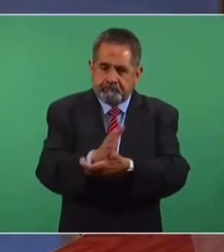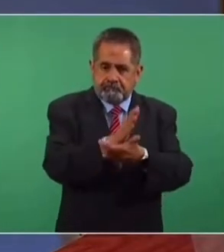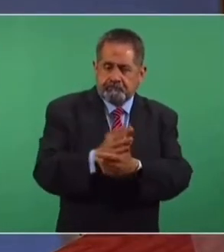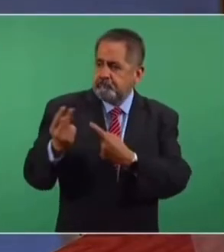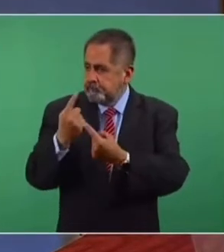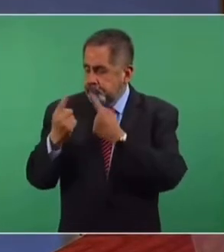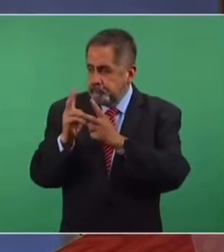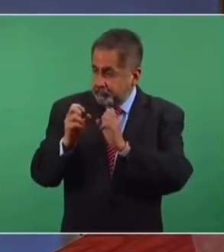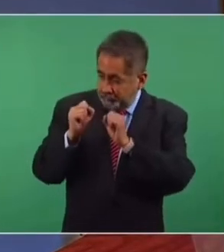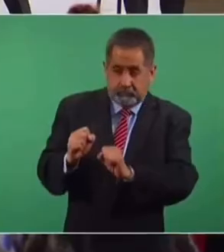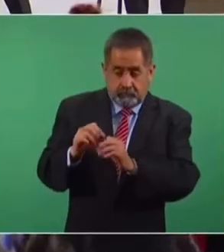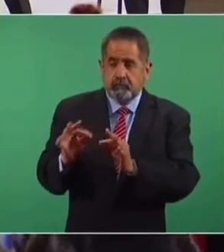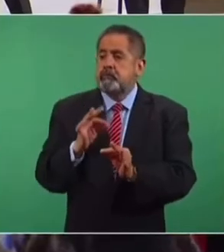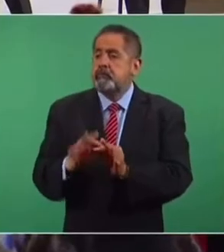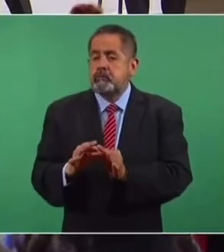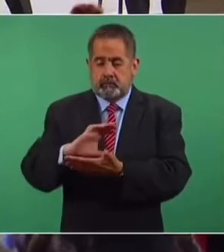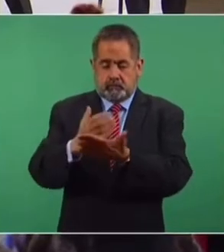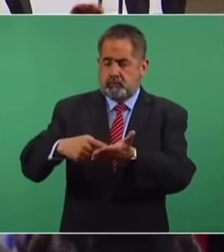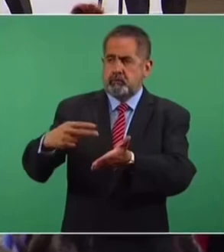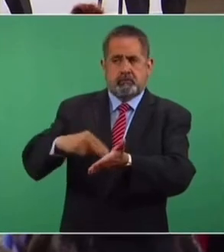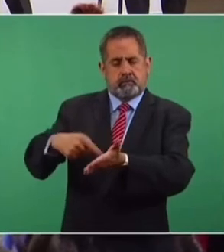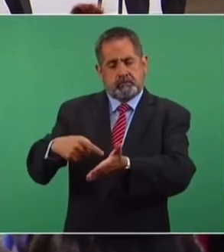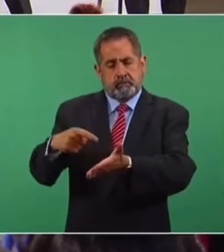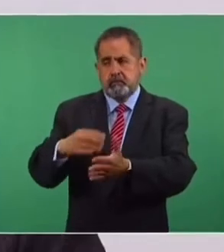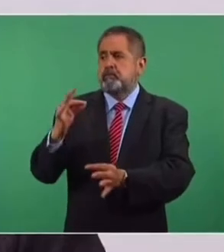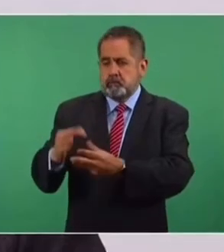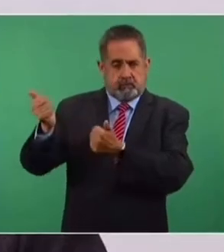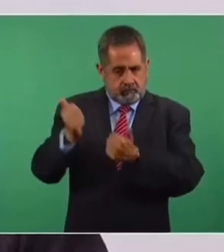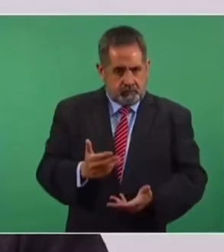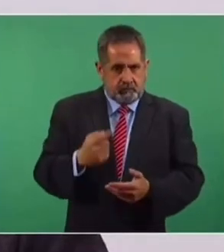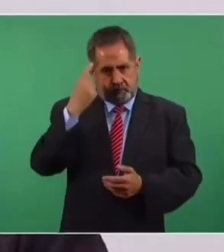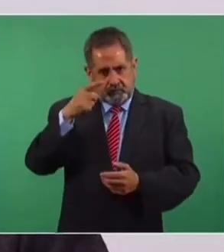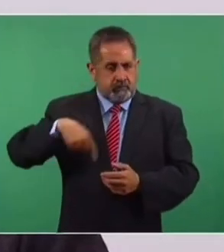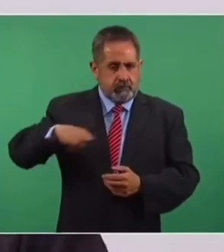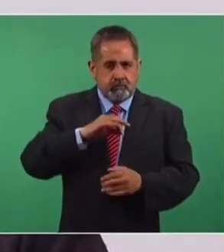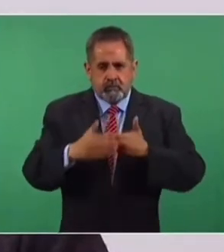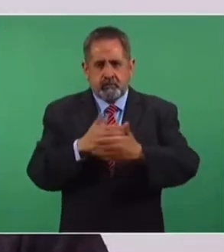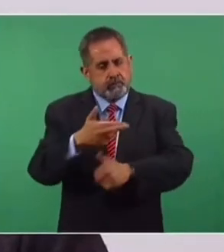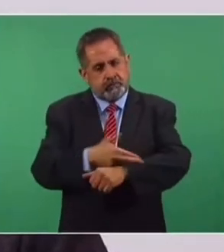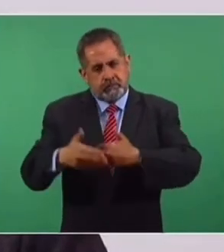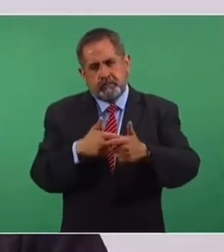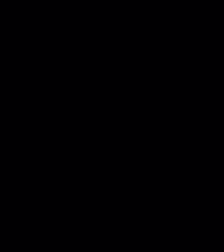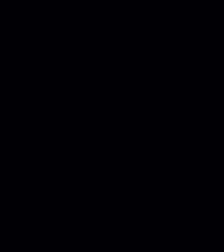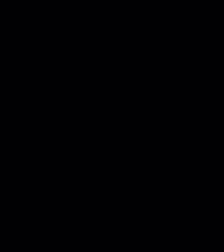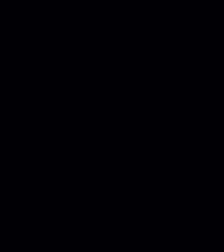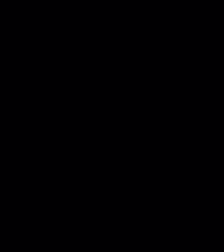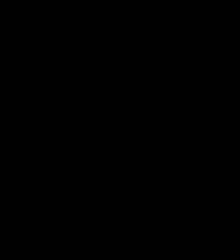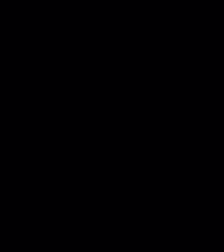garantizar que se cumplan los contratos que tenemos establecidos para que podamos avanzar